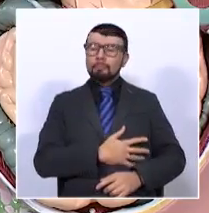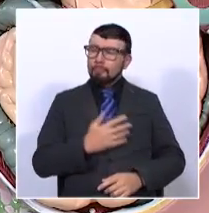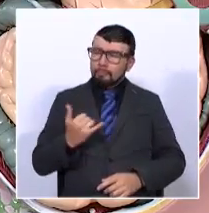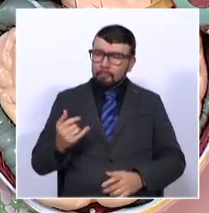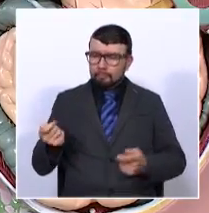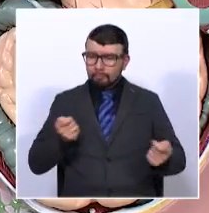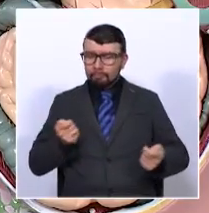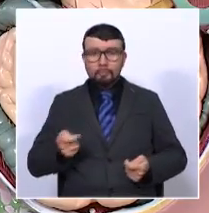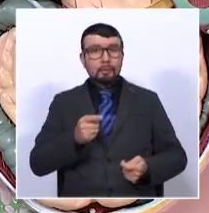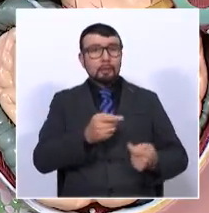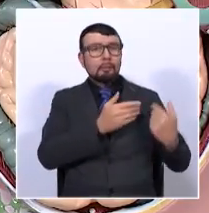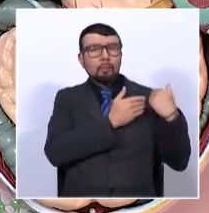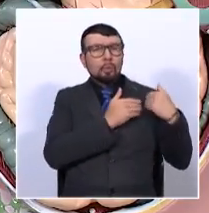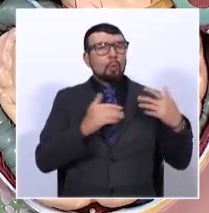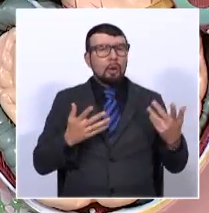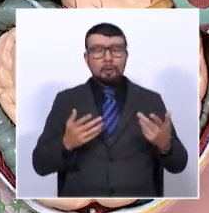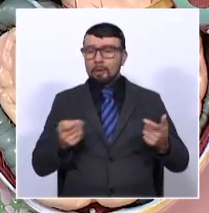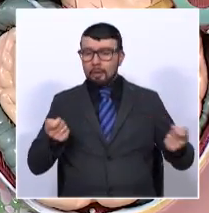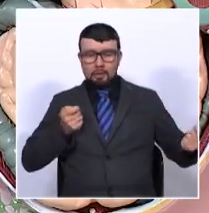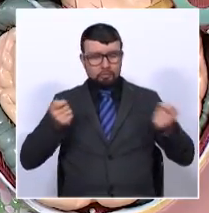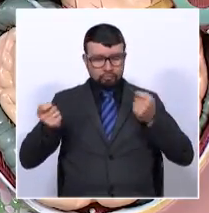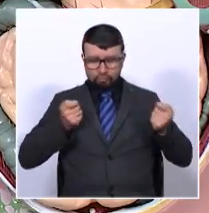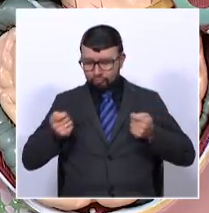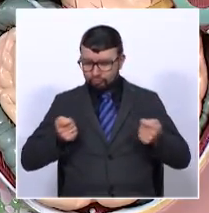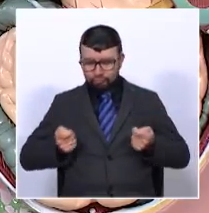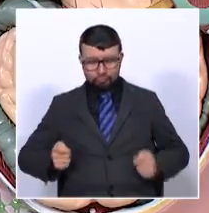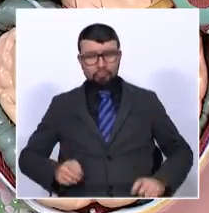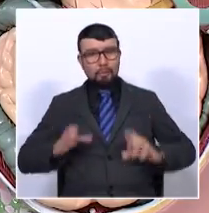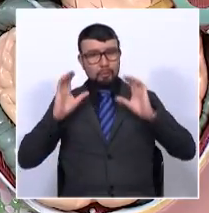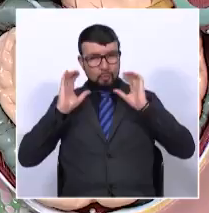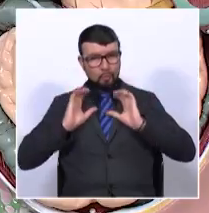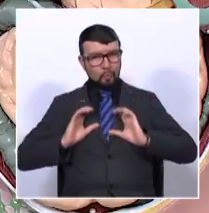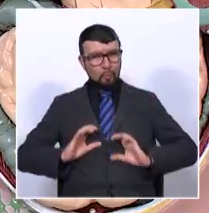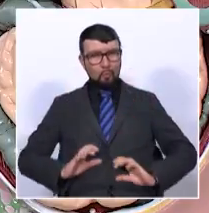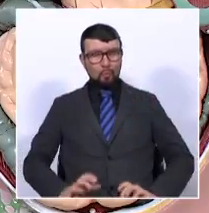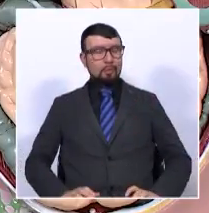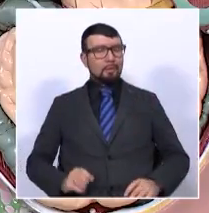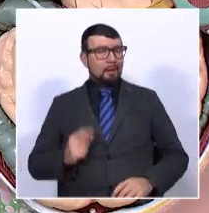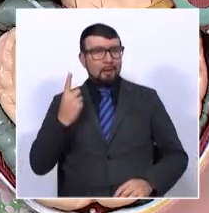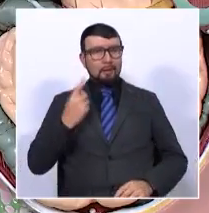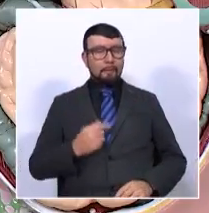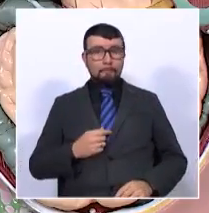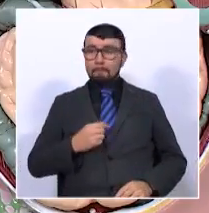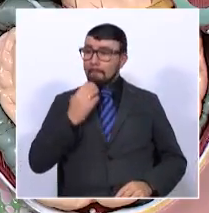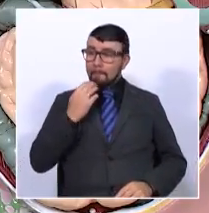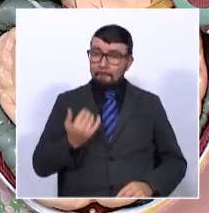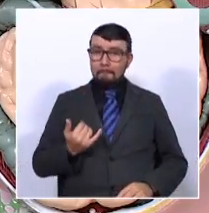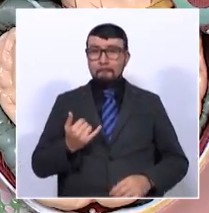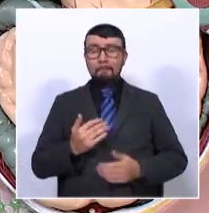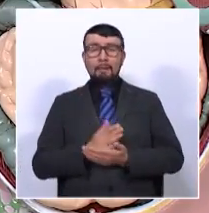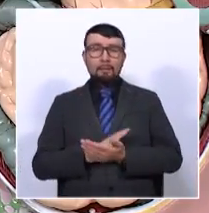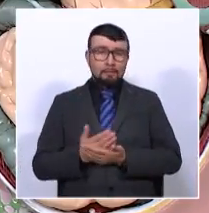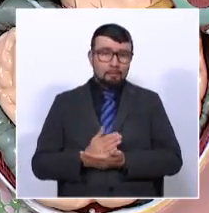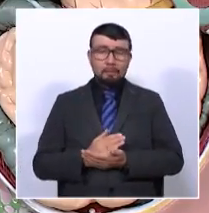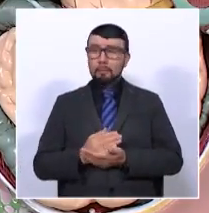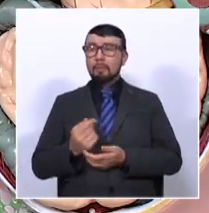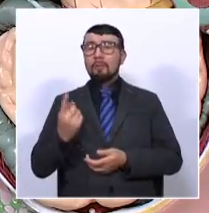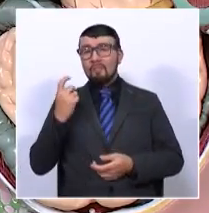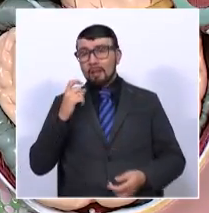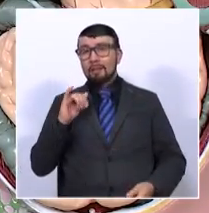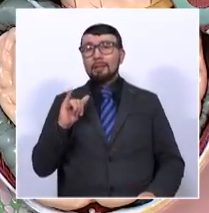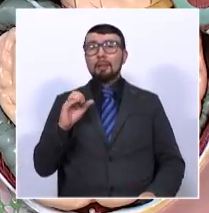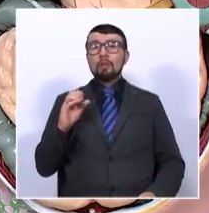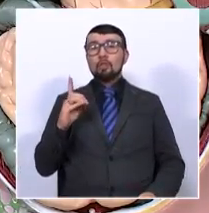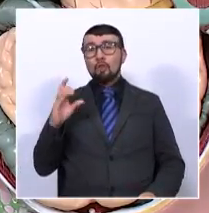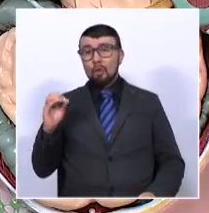su función es toda la parte metabólica. Entonces, cuando hay una disfunción en los nutrientes, sobre todo en el metabolismo del yodo,